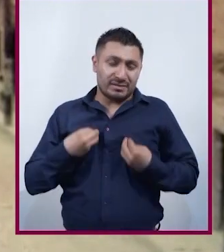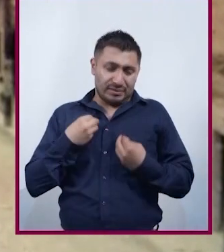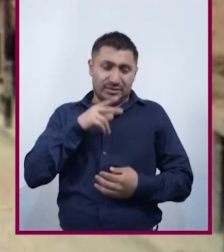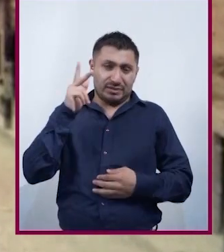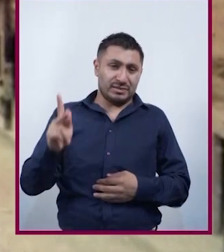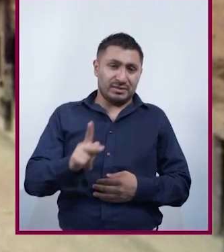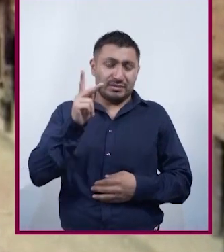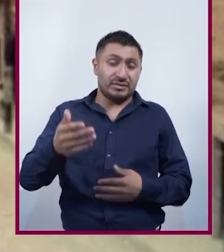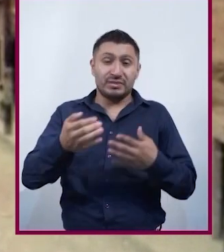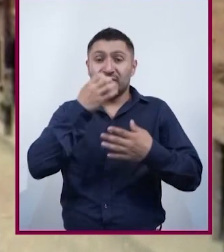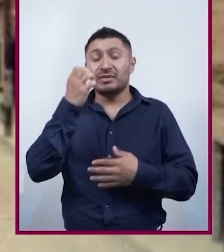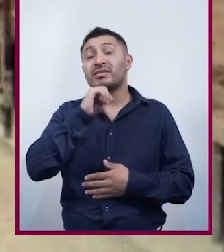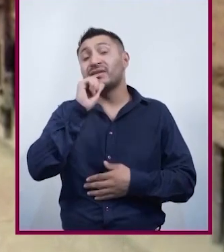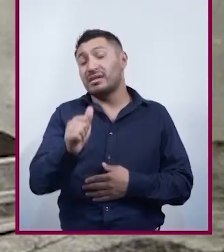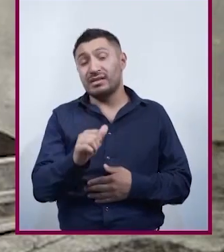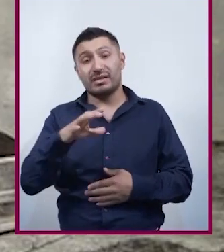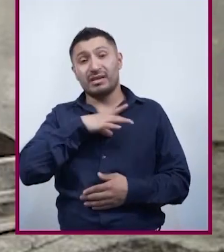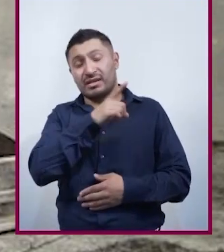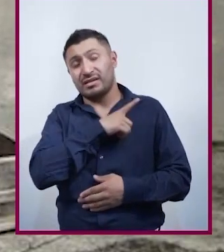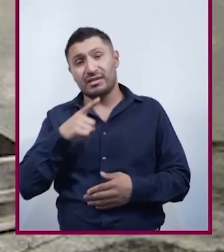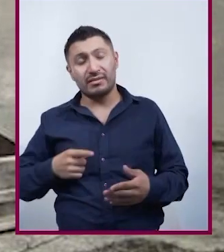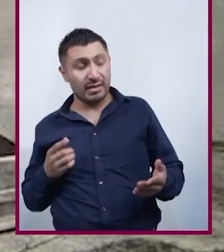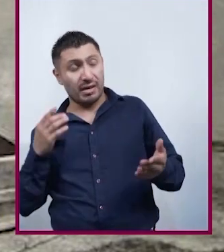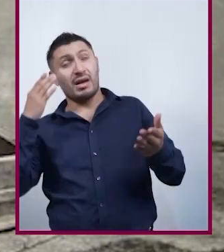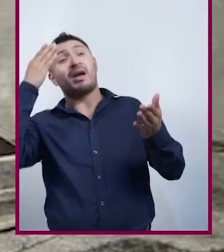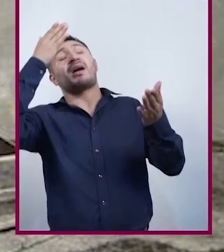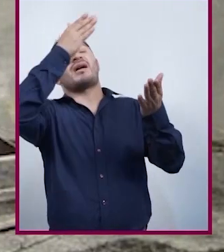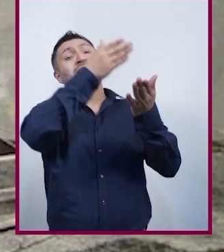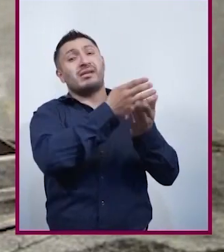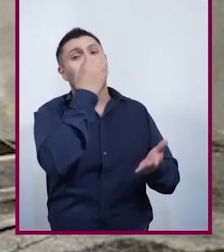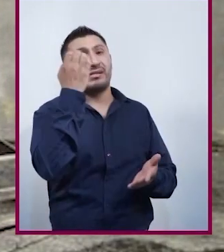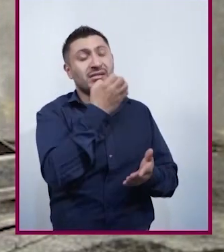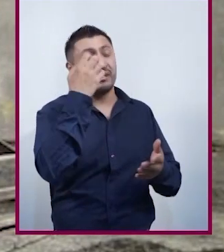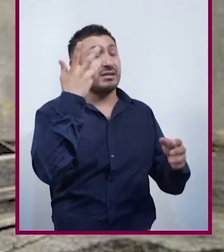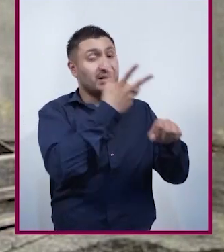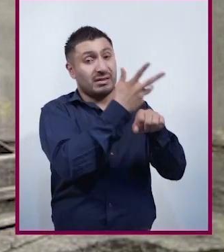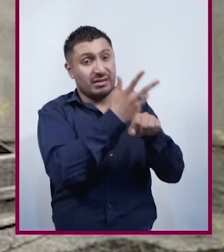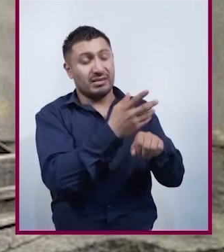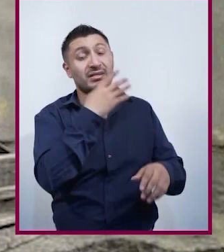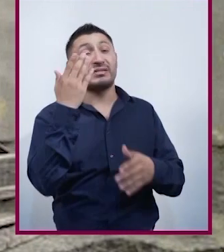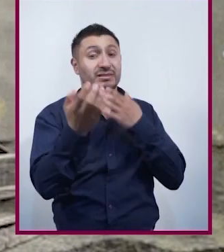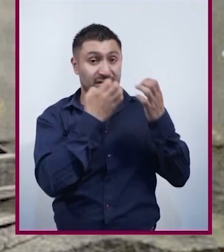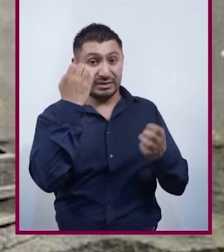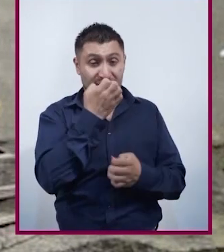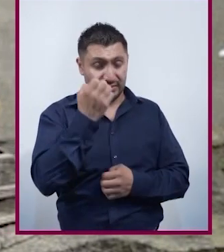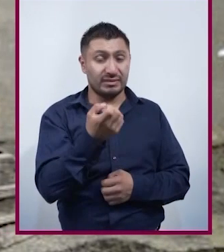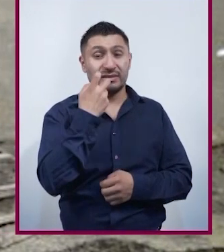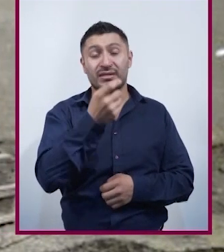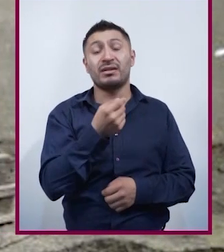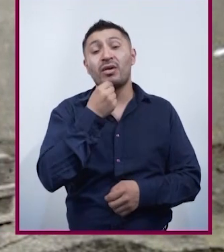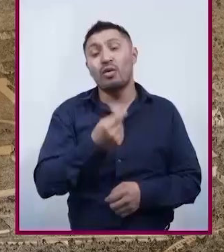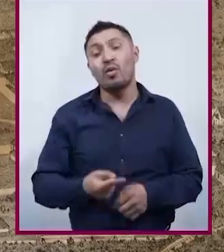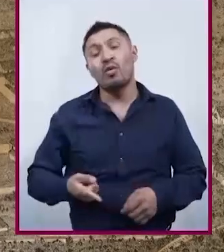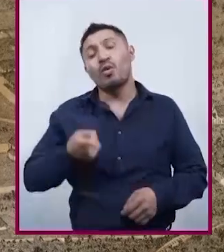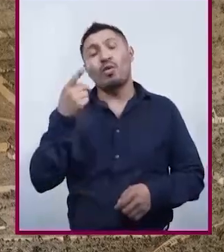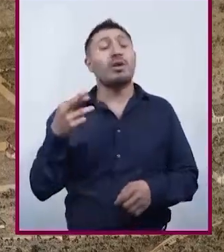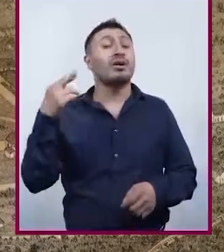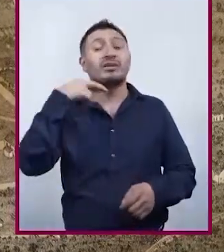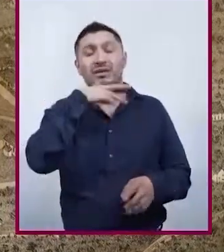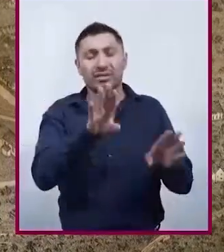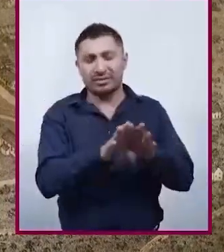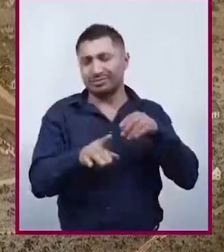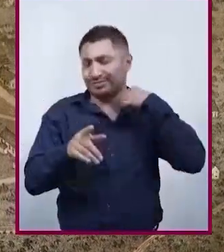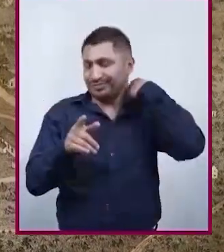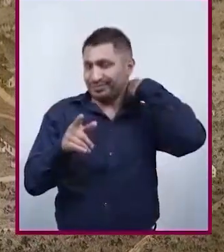donde vivía no había escuelas, tenía que cruzar a los Estados Unidos para tomar clases, situación que desde muy temprana edad